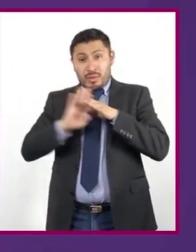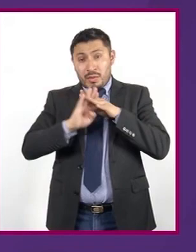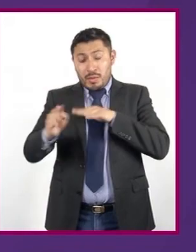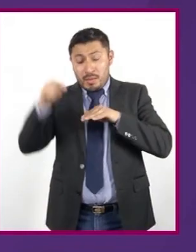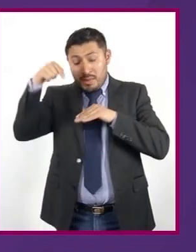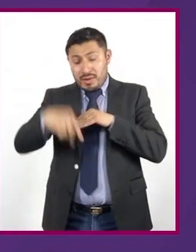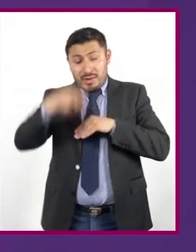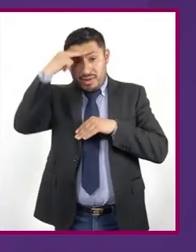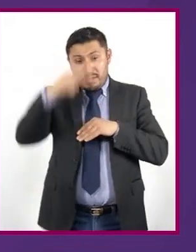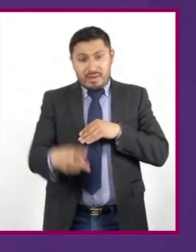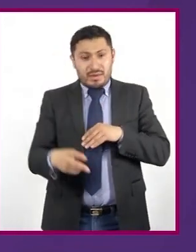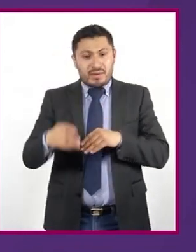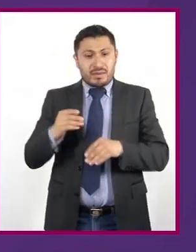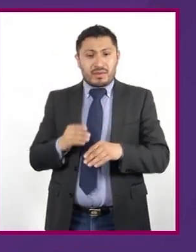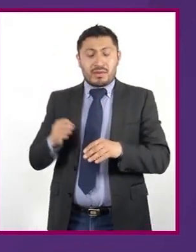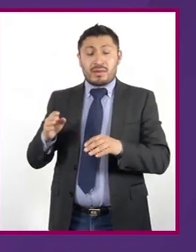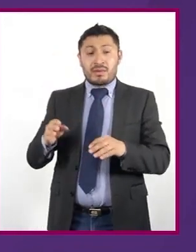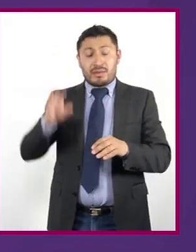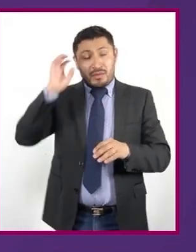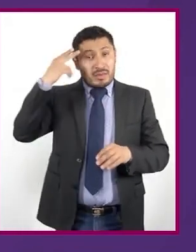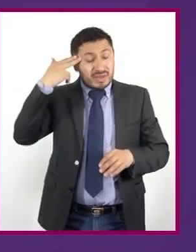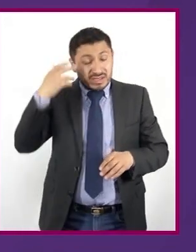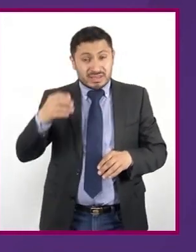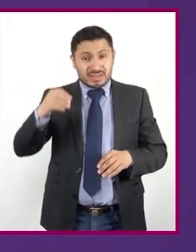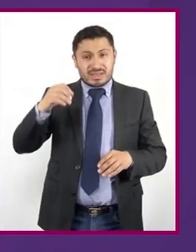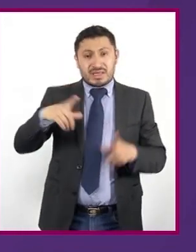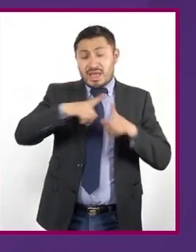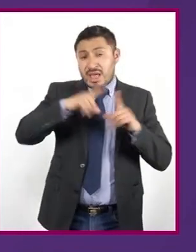como China, Japón,